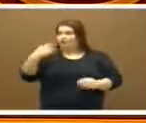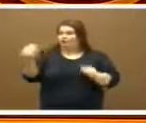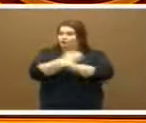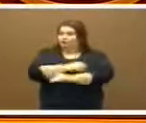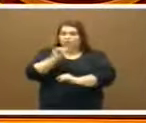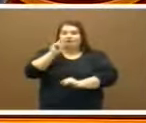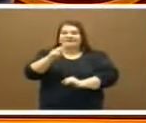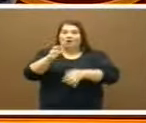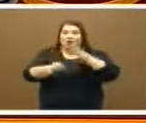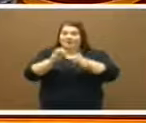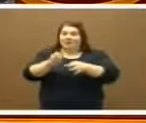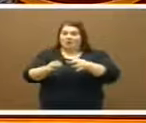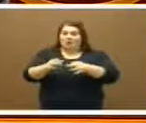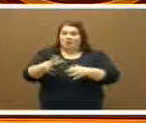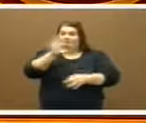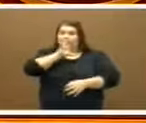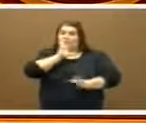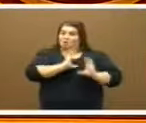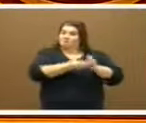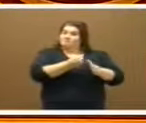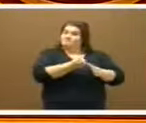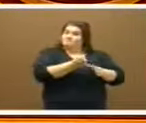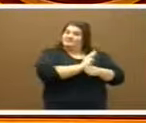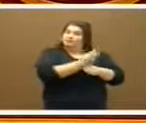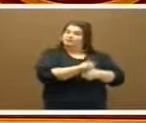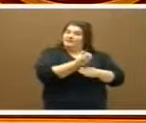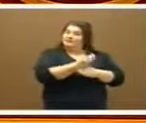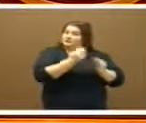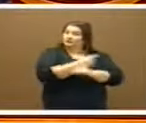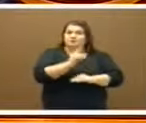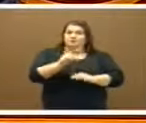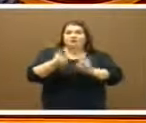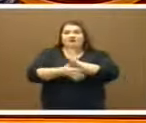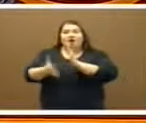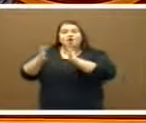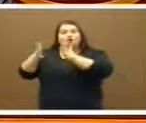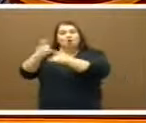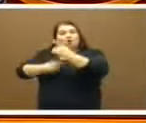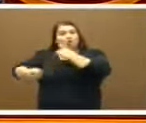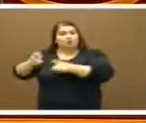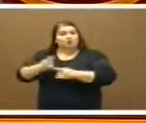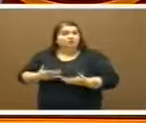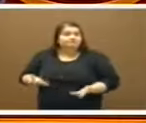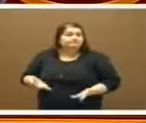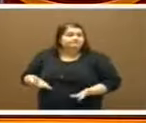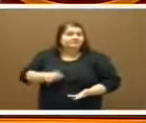desde el punto de vista jurídico, curiosamente, no es el Grupo Parlamentario Socialista, sino el Consejo Consultivo. Señor